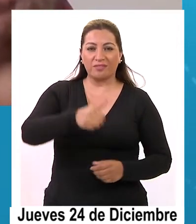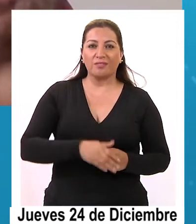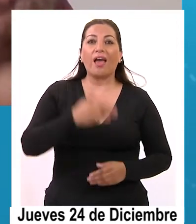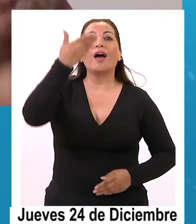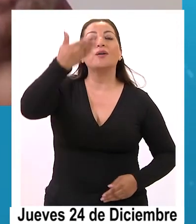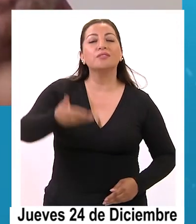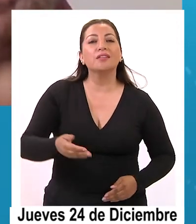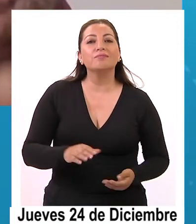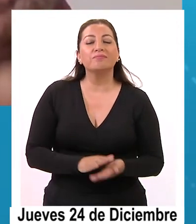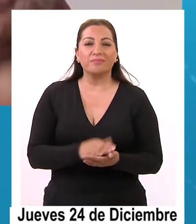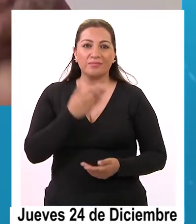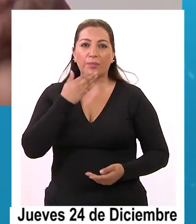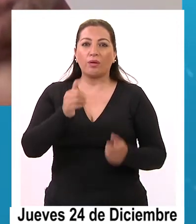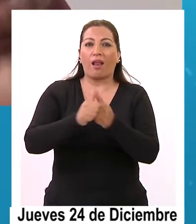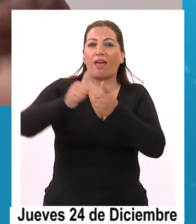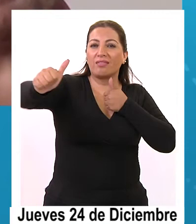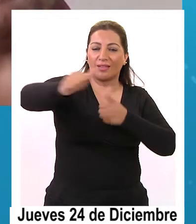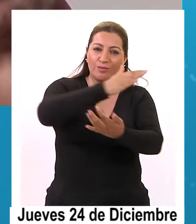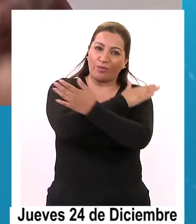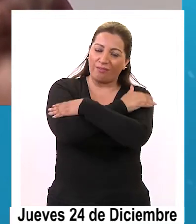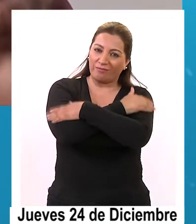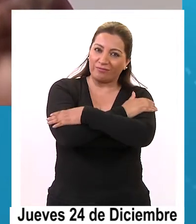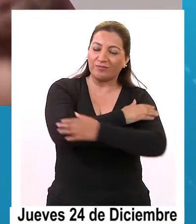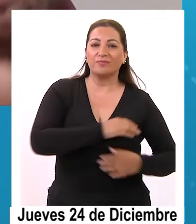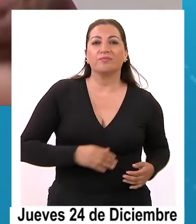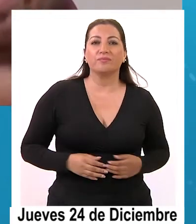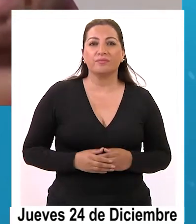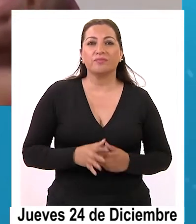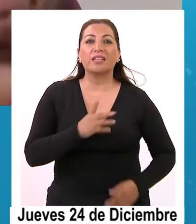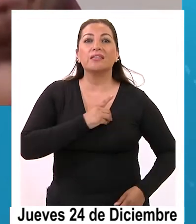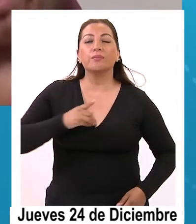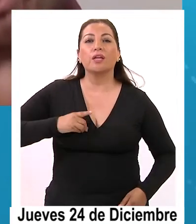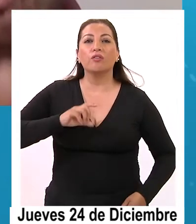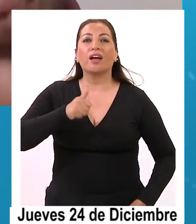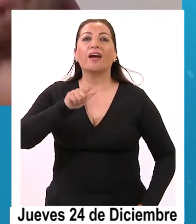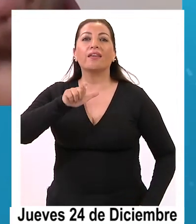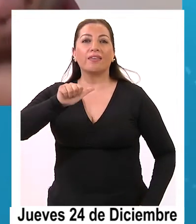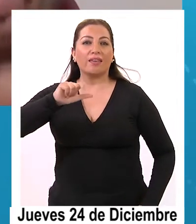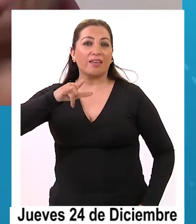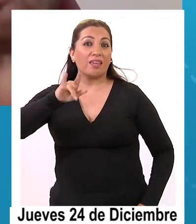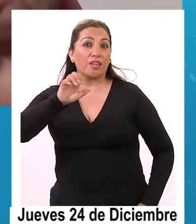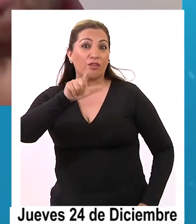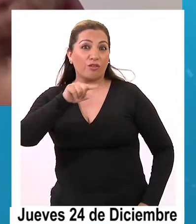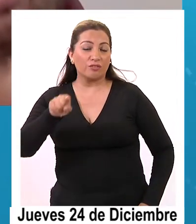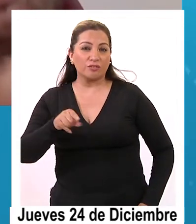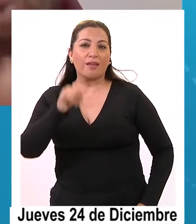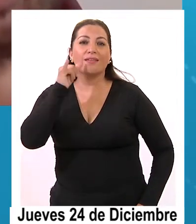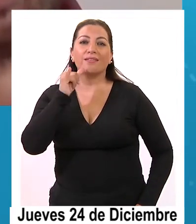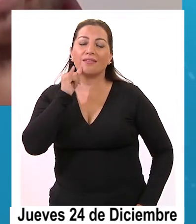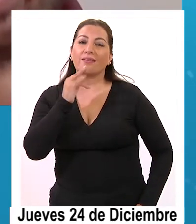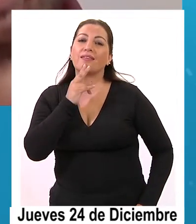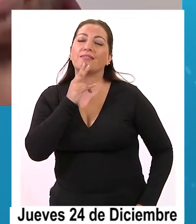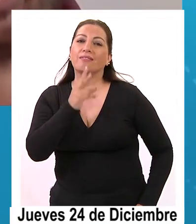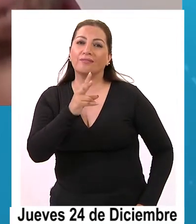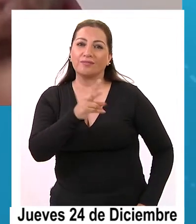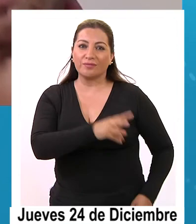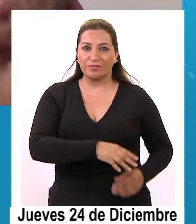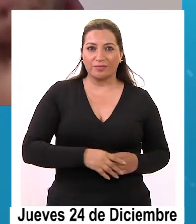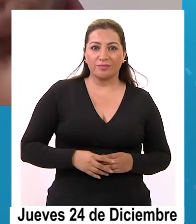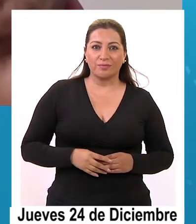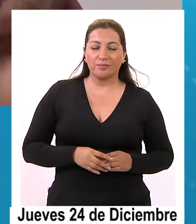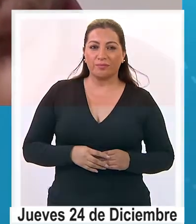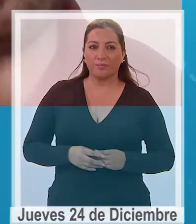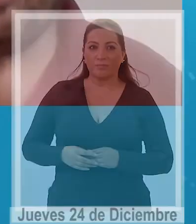esté muy bien. A usted, Garín, que esté bien. A la distancia, un abrazo. Diputado Ramón Galleguillos, entonces, en Iquique